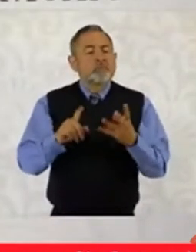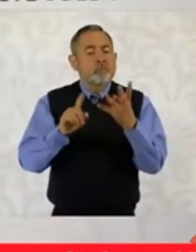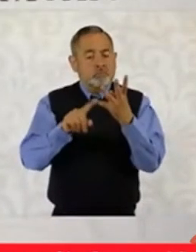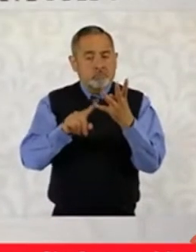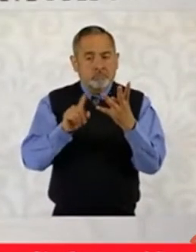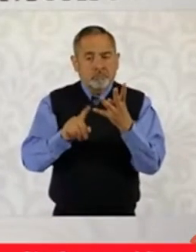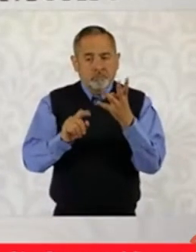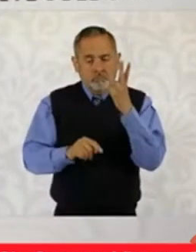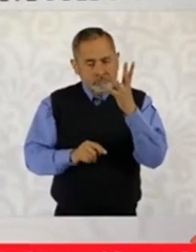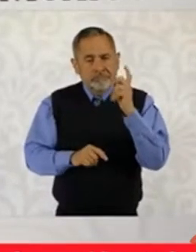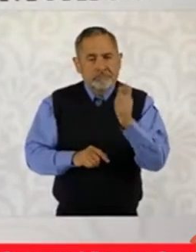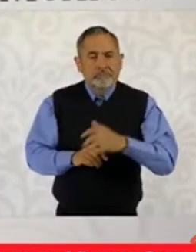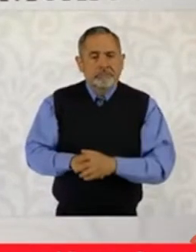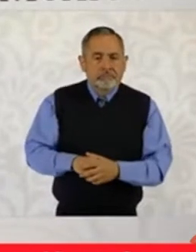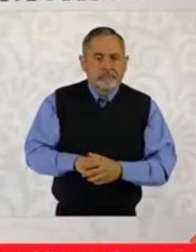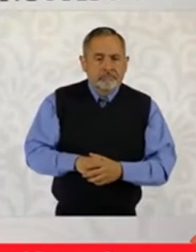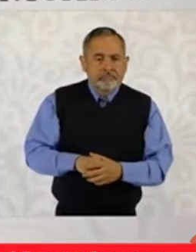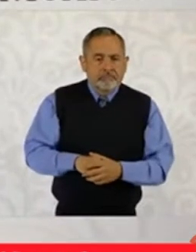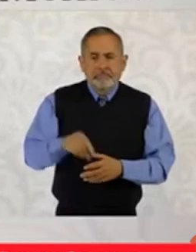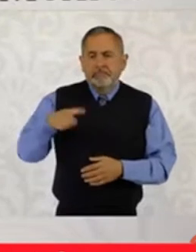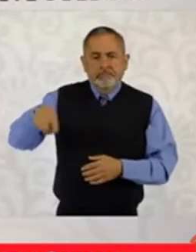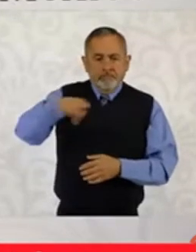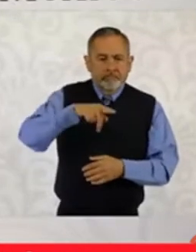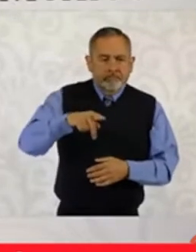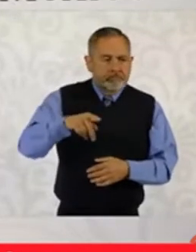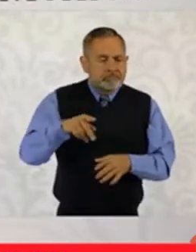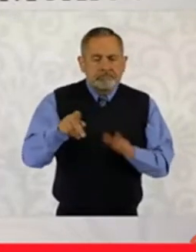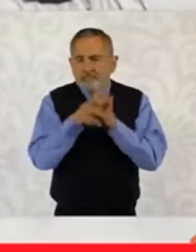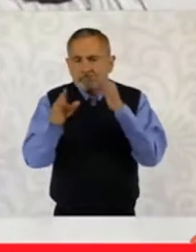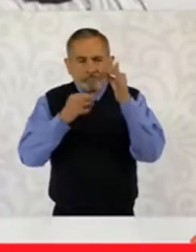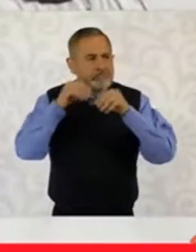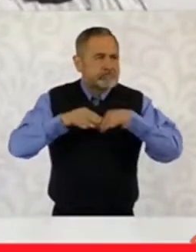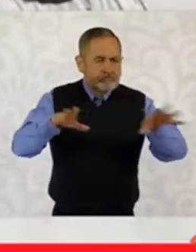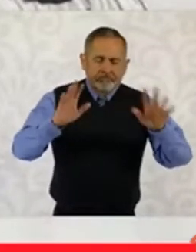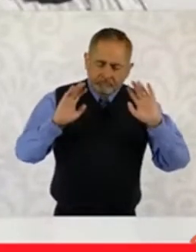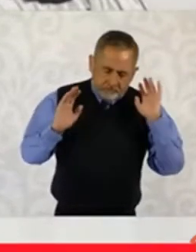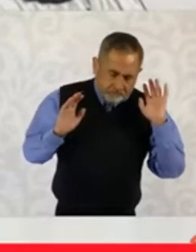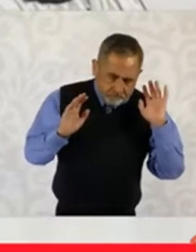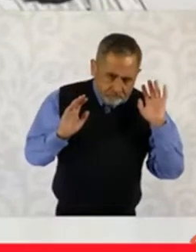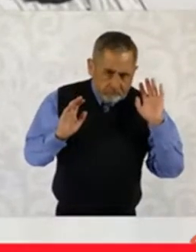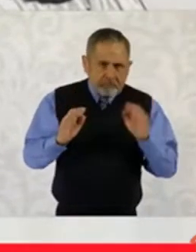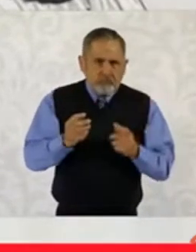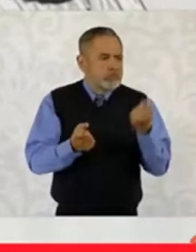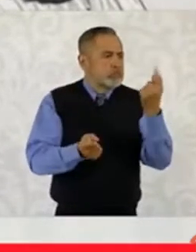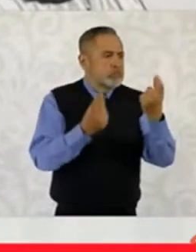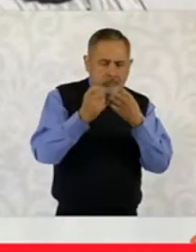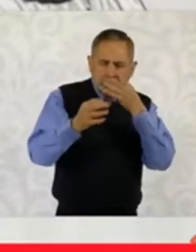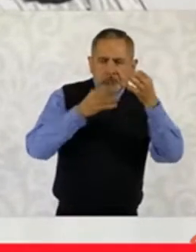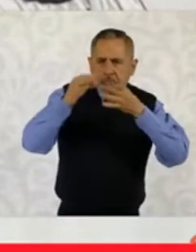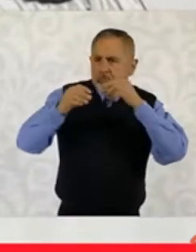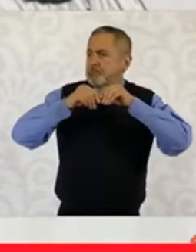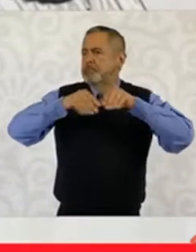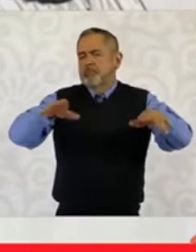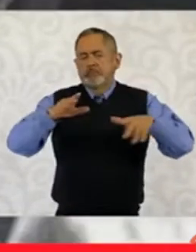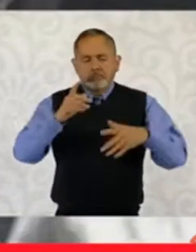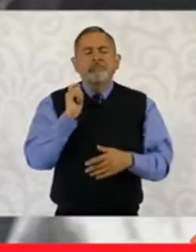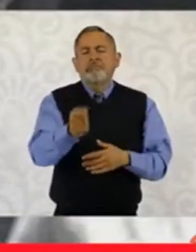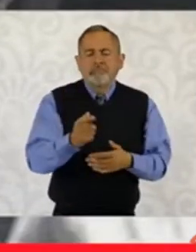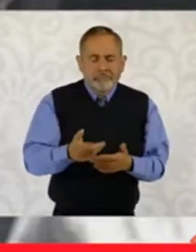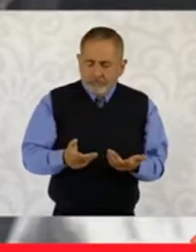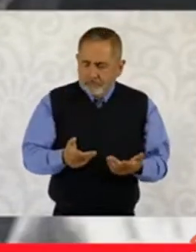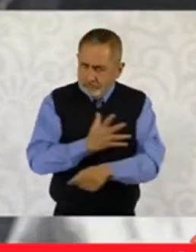el cuarto, pues es la actuación de los medios, o de algunos medios.